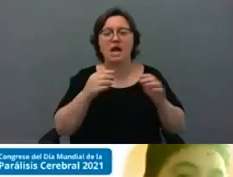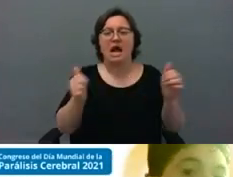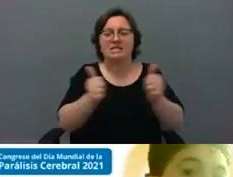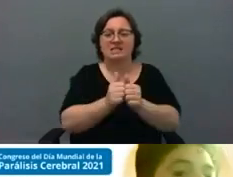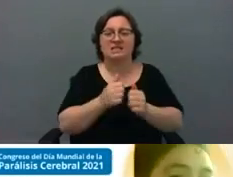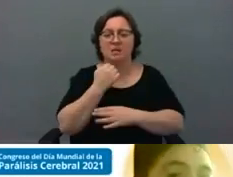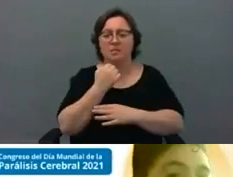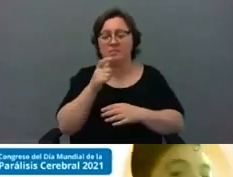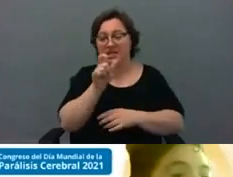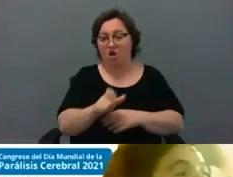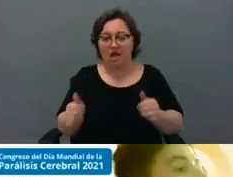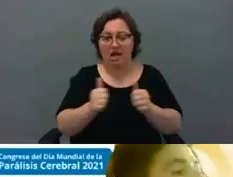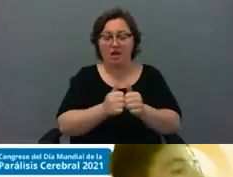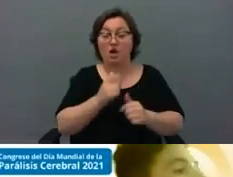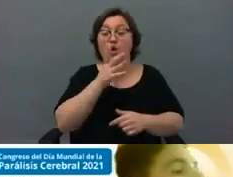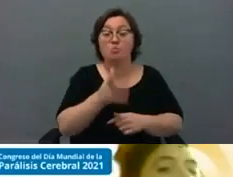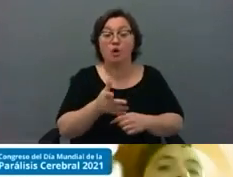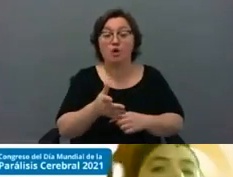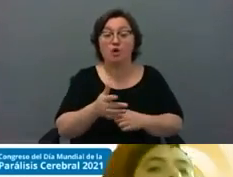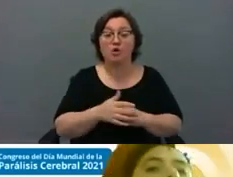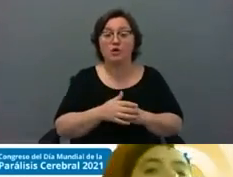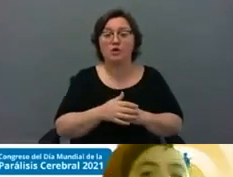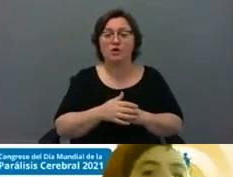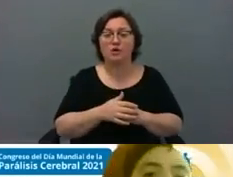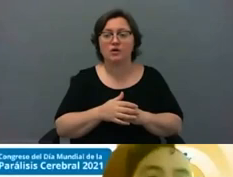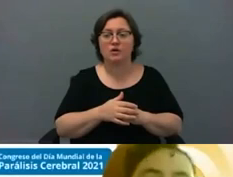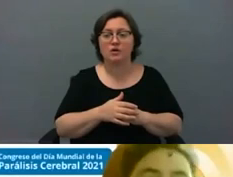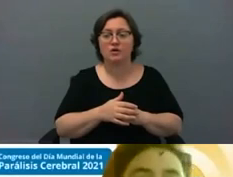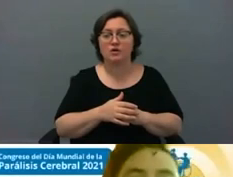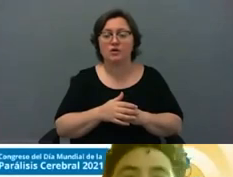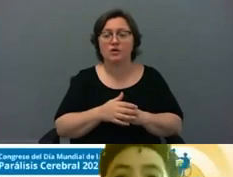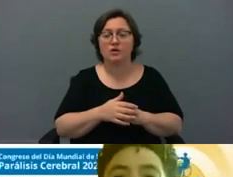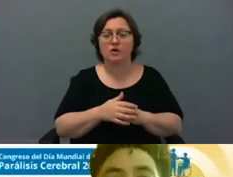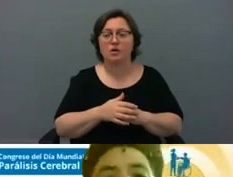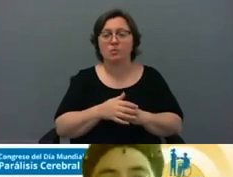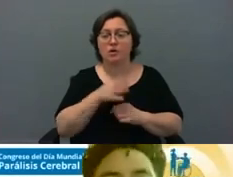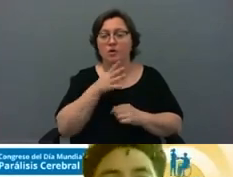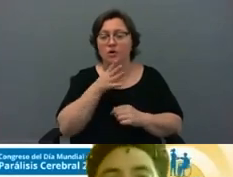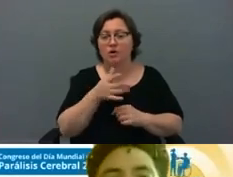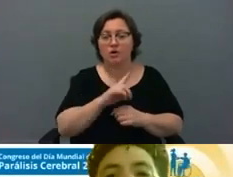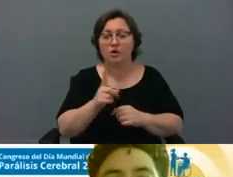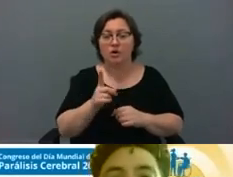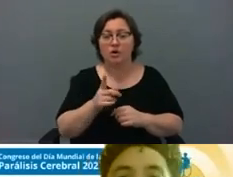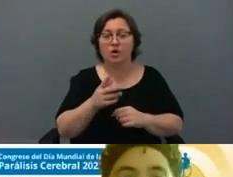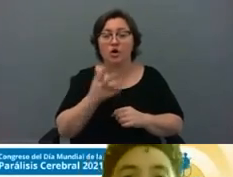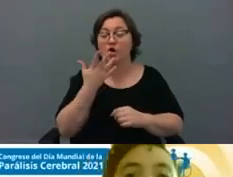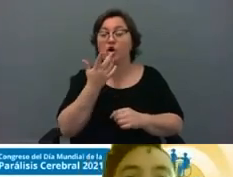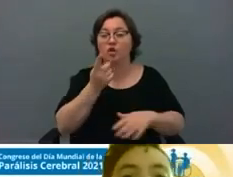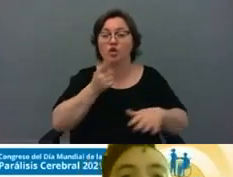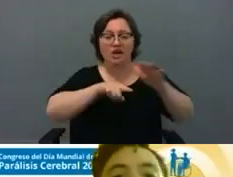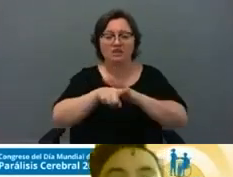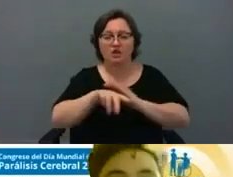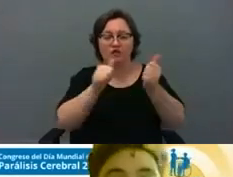porque no sé el trámite. Ah, porque desconoces el